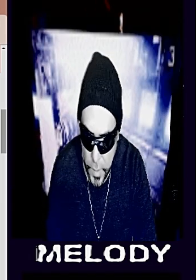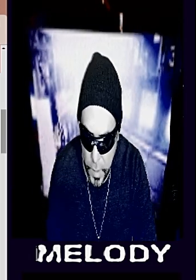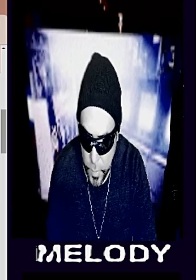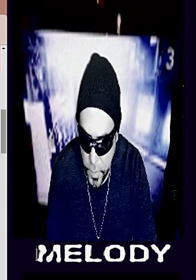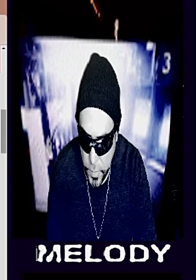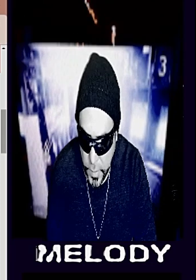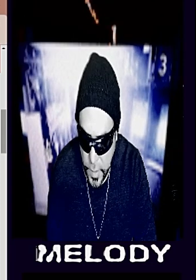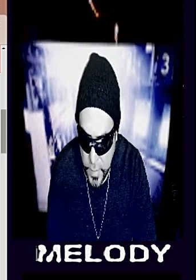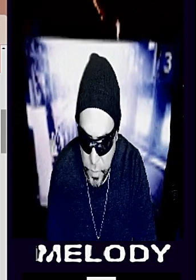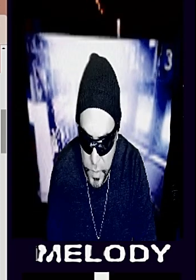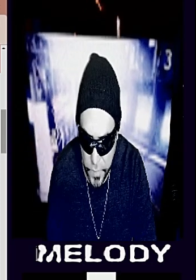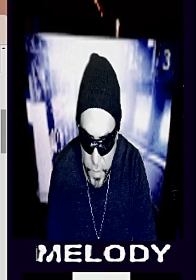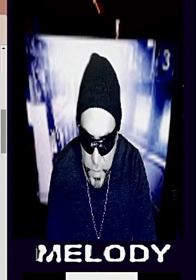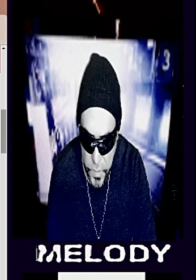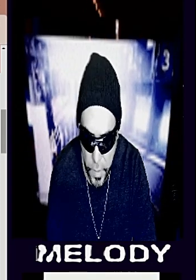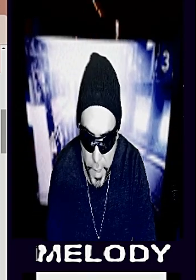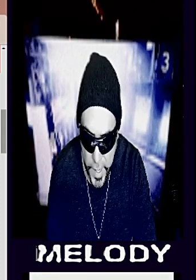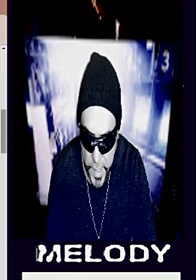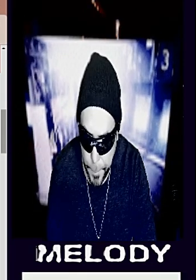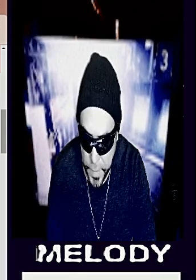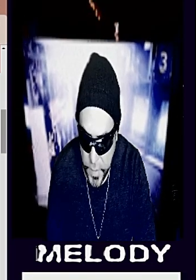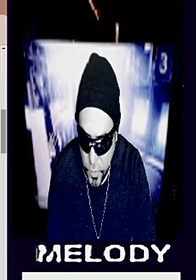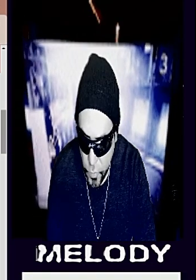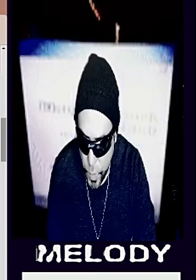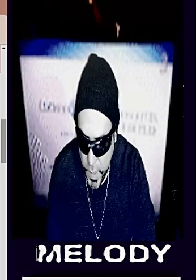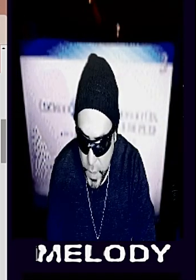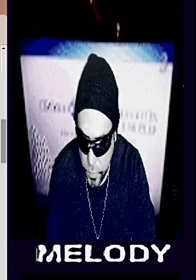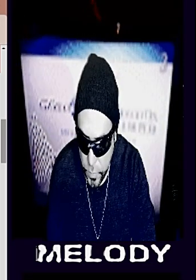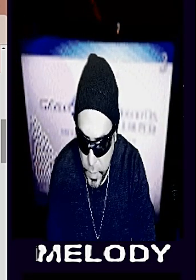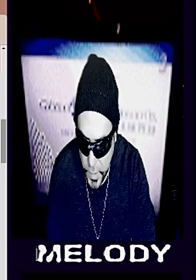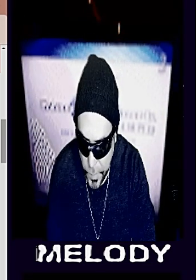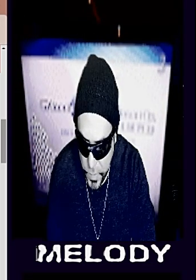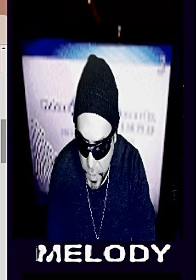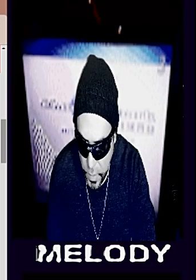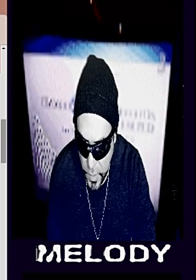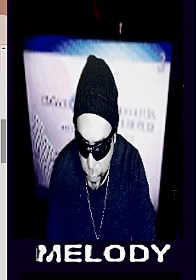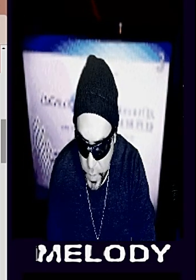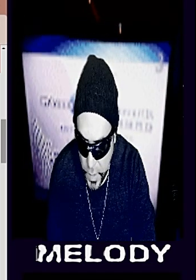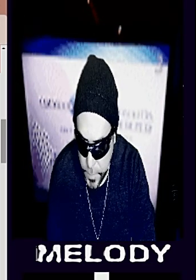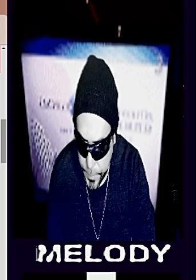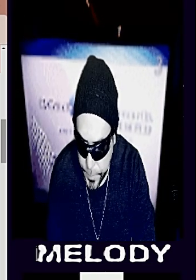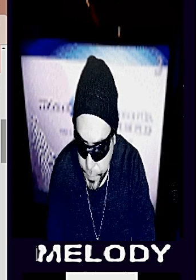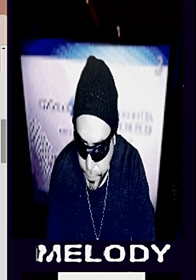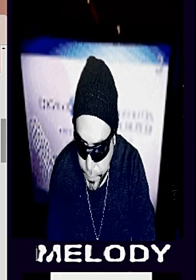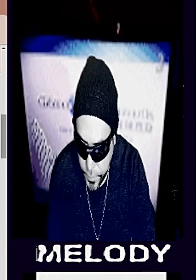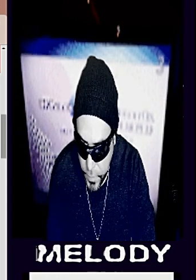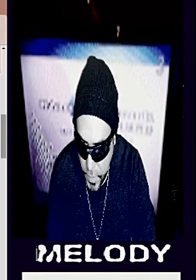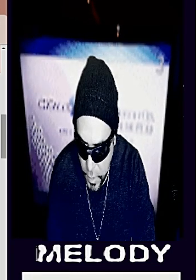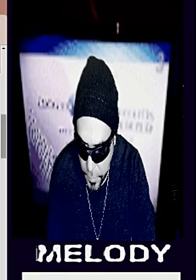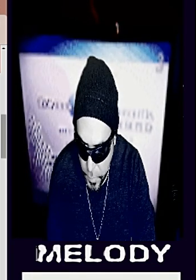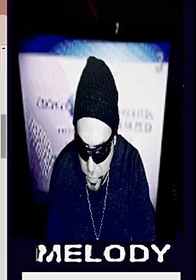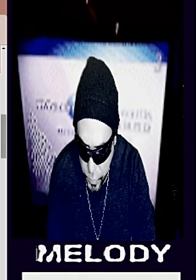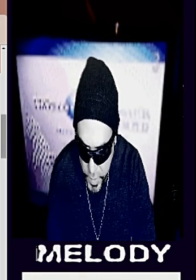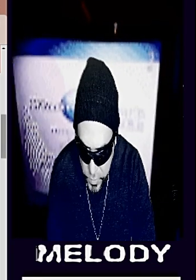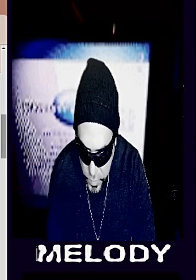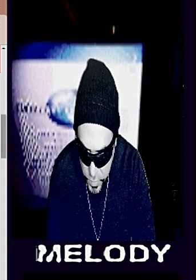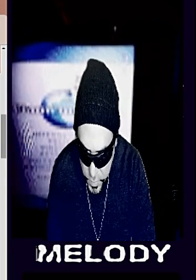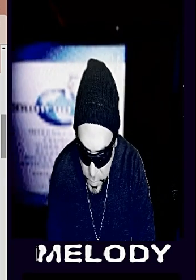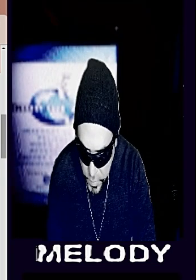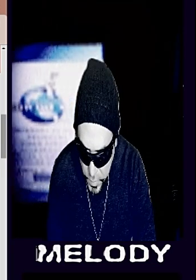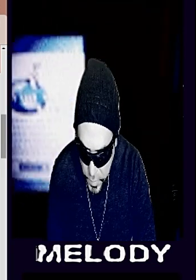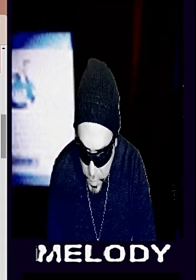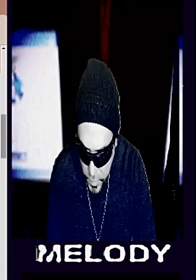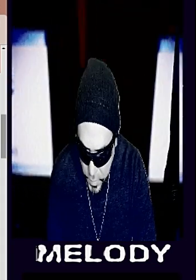pasajeros abordaron en la estación San Francisco en Campeche con un bacán. Tenemos esta nota de Twitter. Primeros